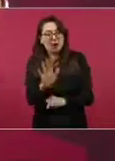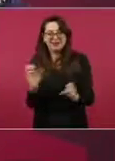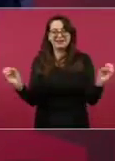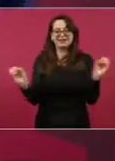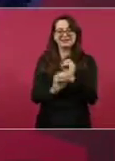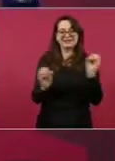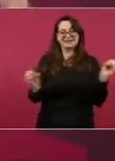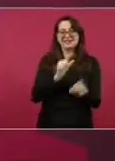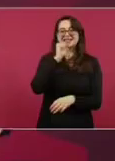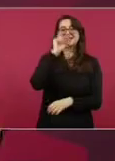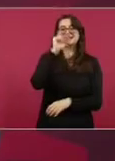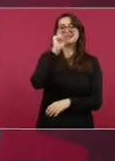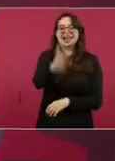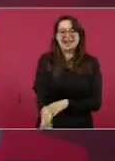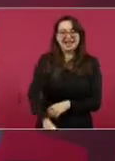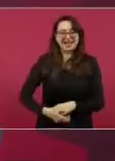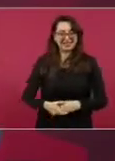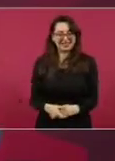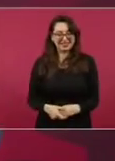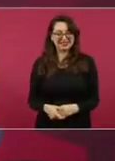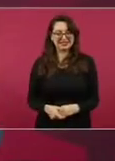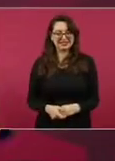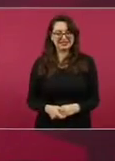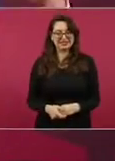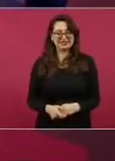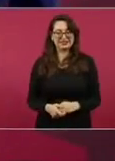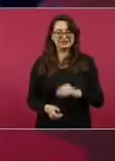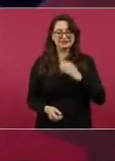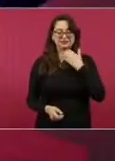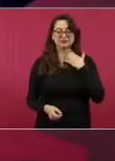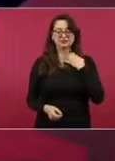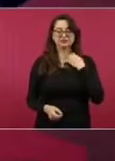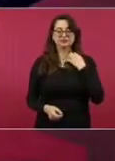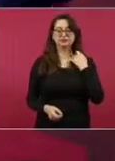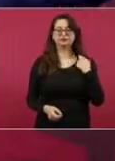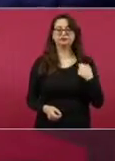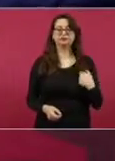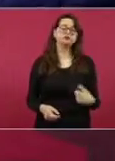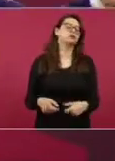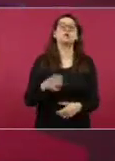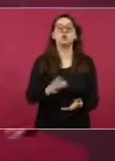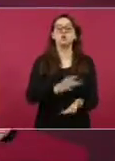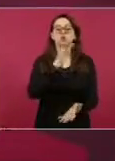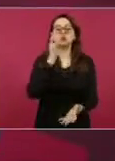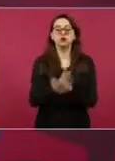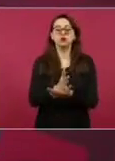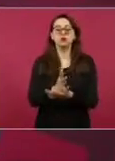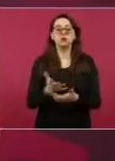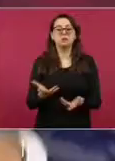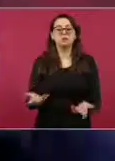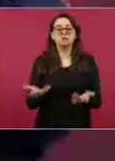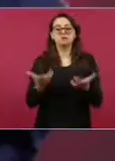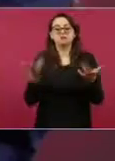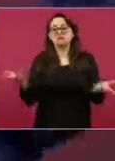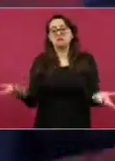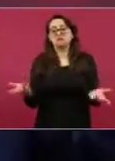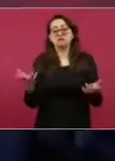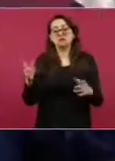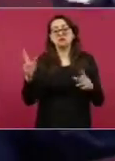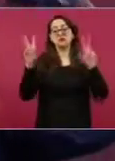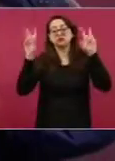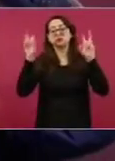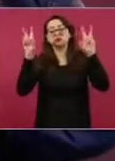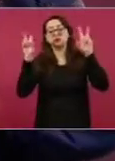Usaban el dinero del CONACYT para construir elefantes blancos, ciudades de la